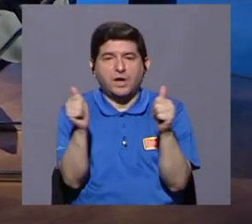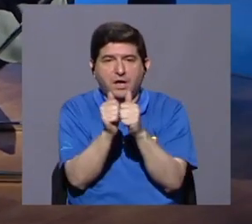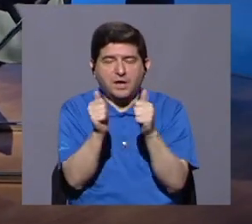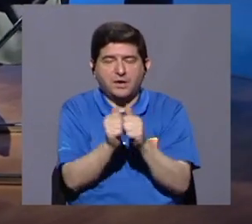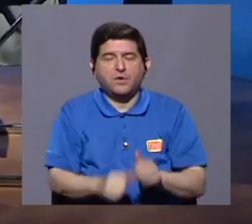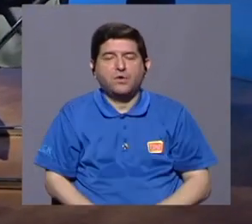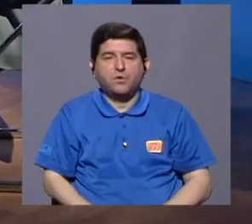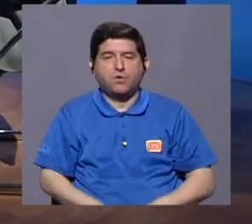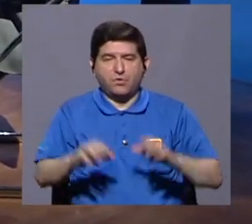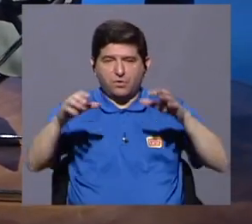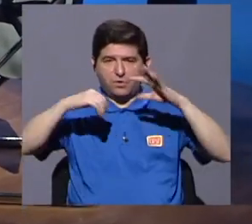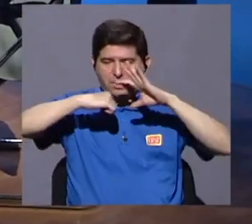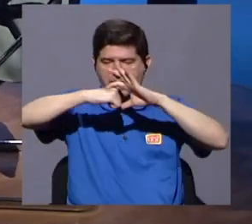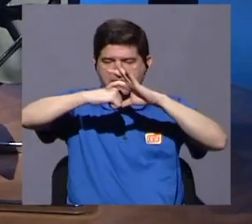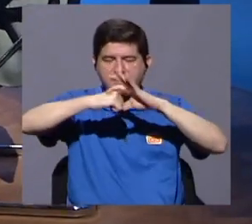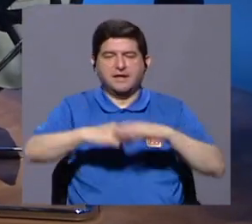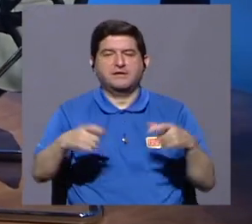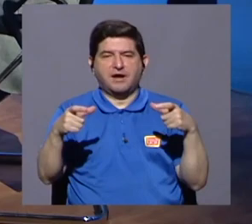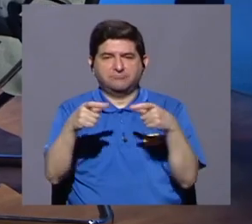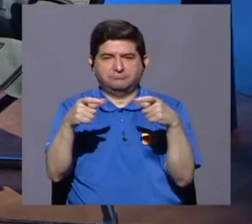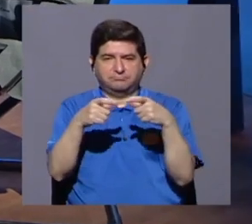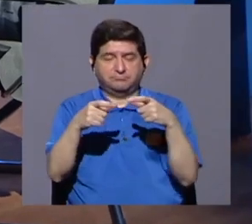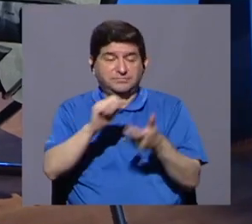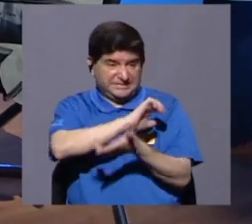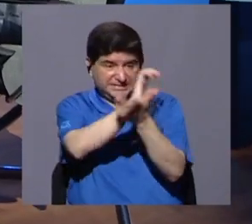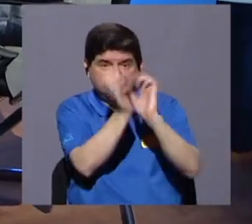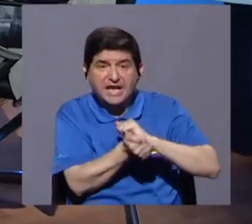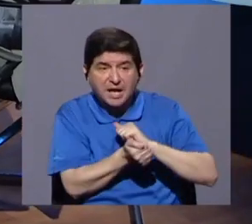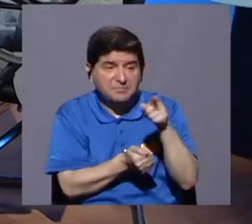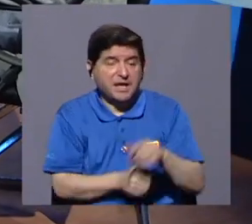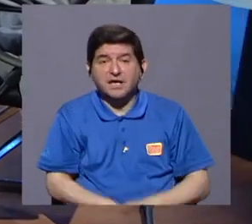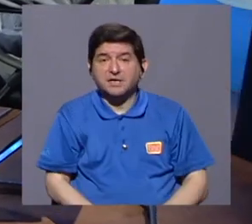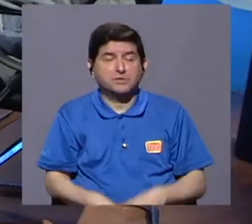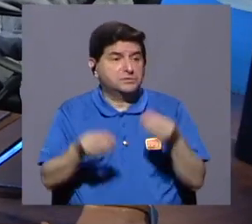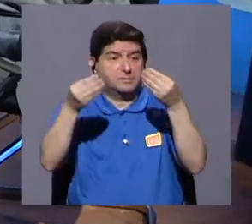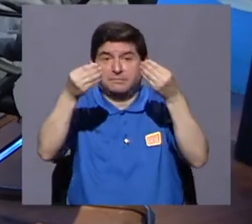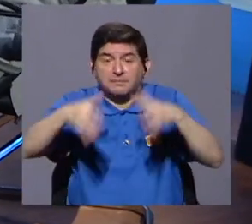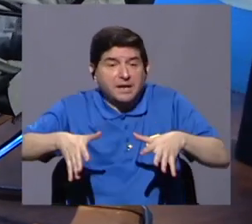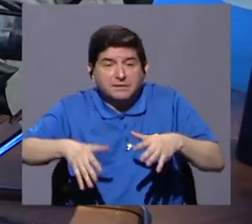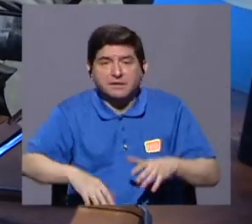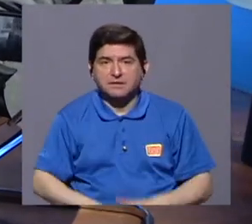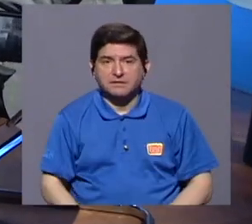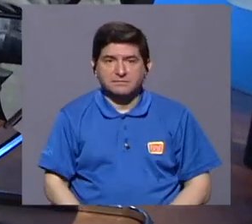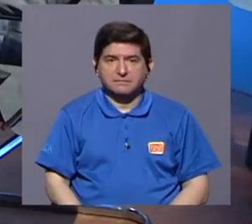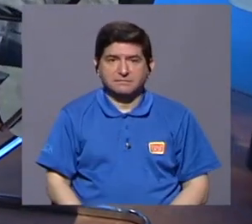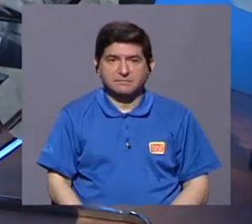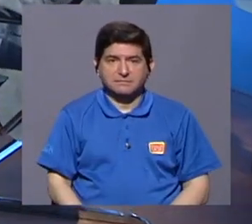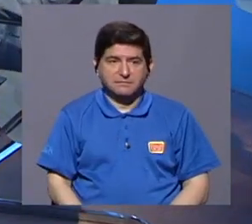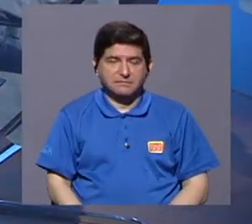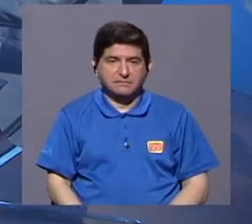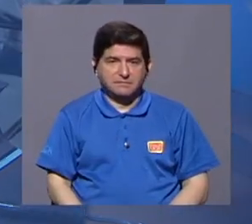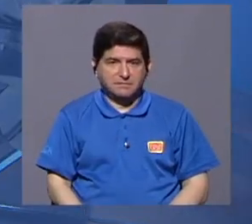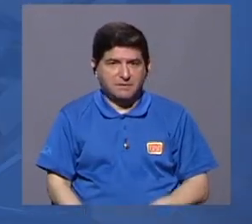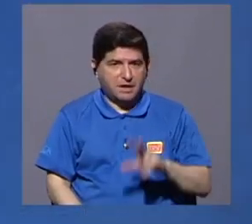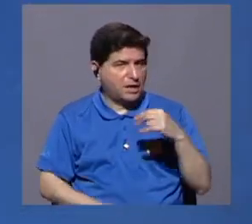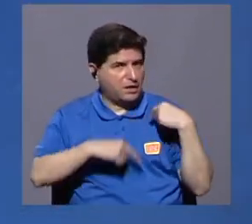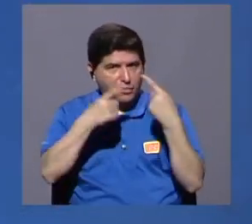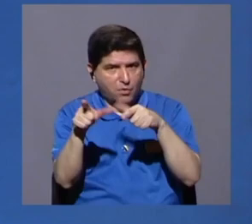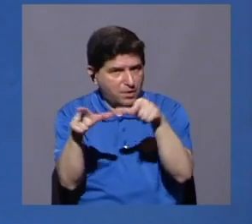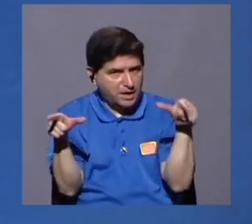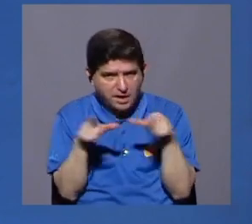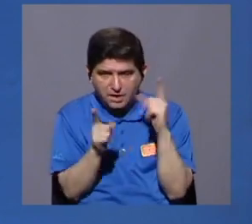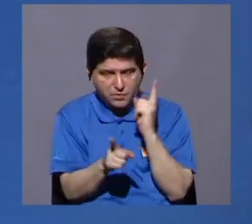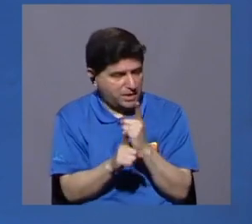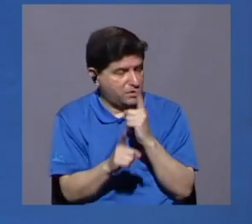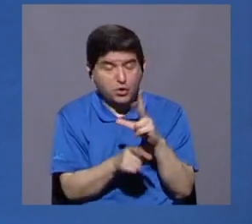de la tierra y cuando éstas cambian ellos simplemente se pierden entonces éste no